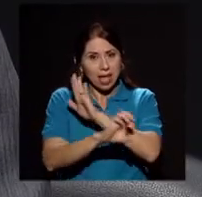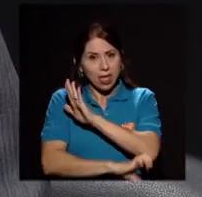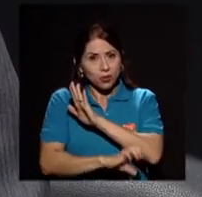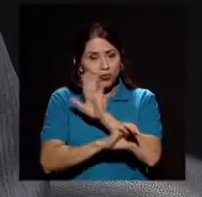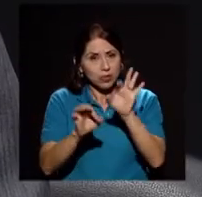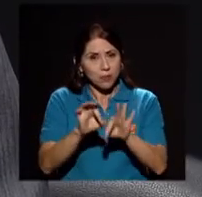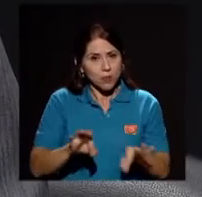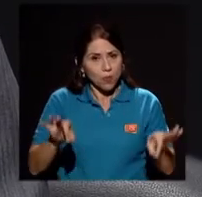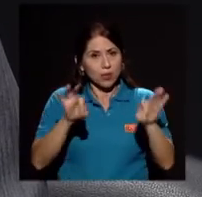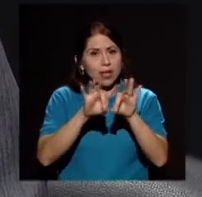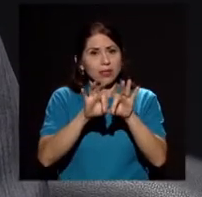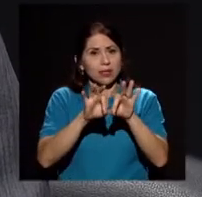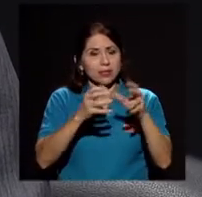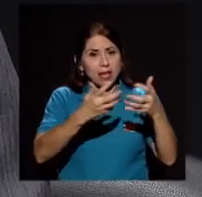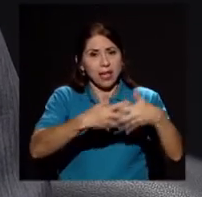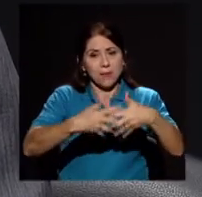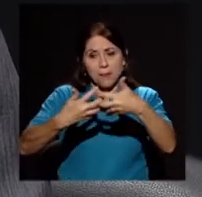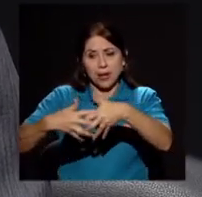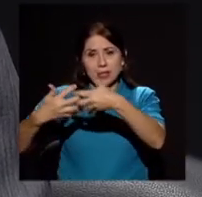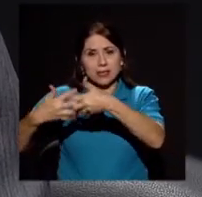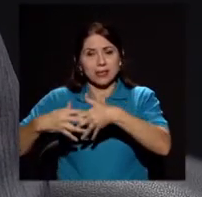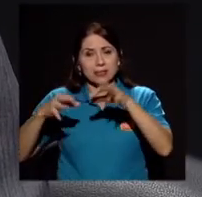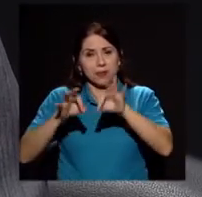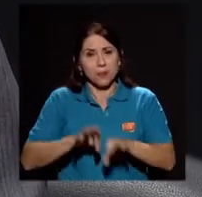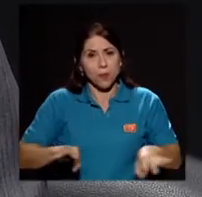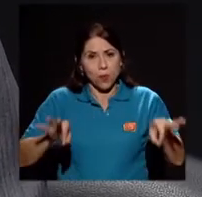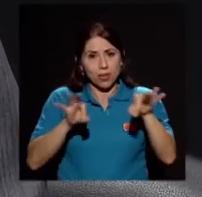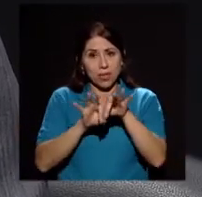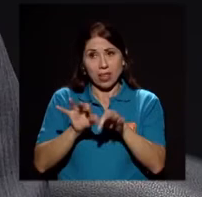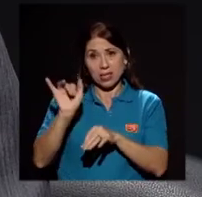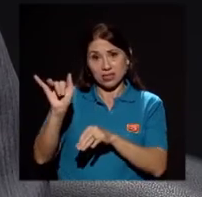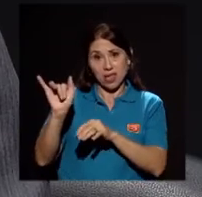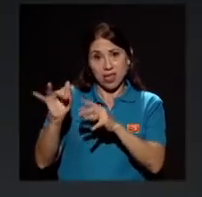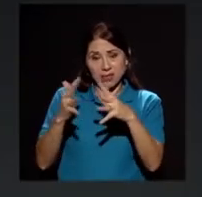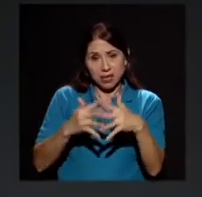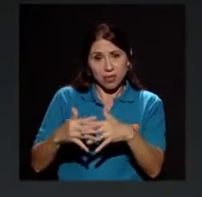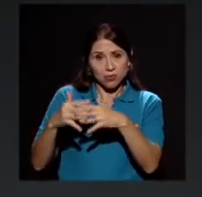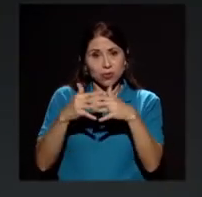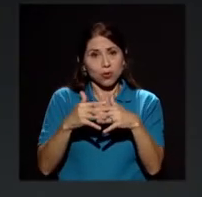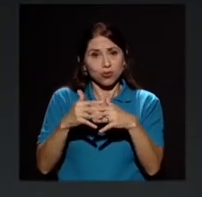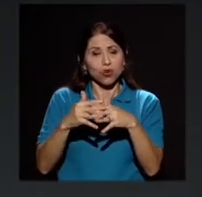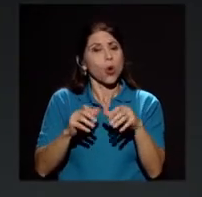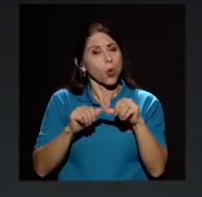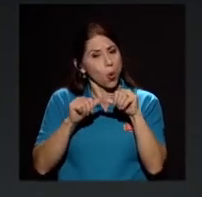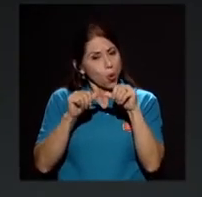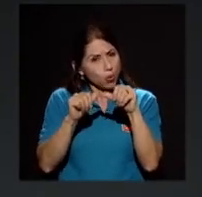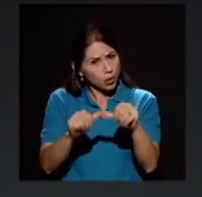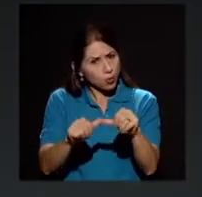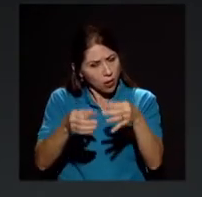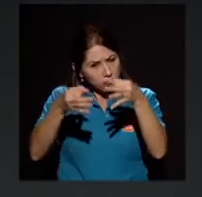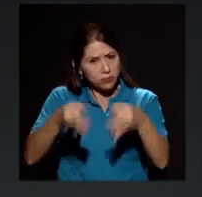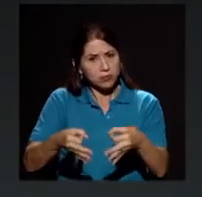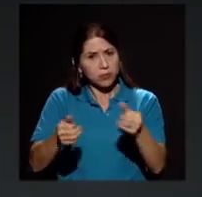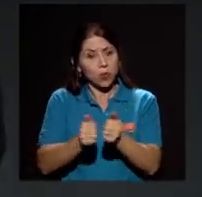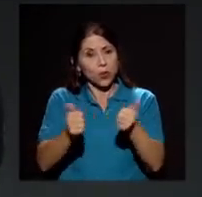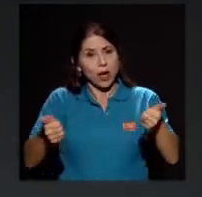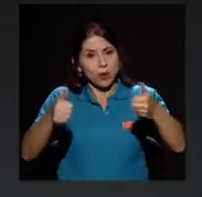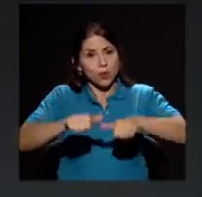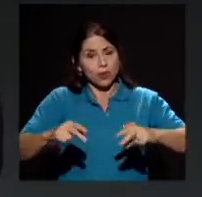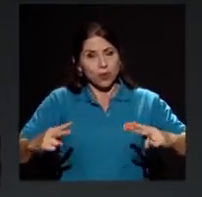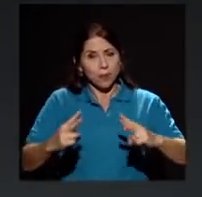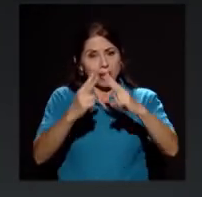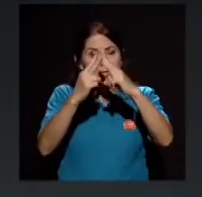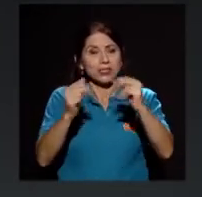empresas importantes en eeuu es continuar con el acuerdo de parís y los compromisos porque